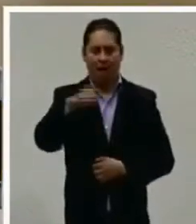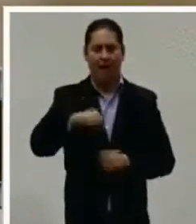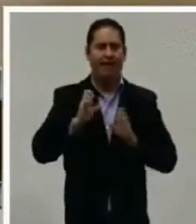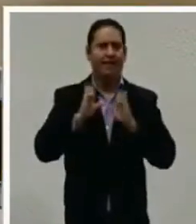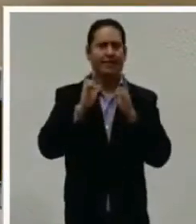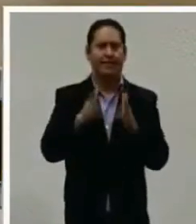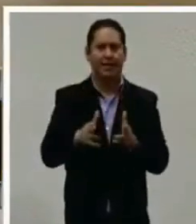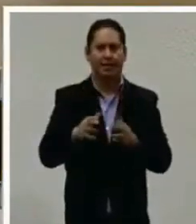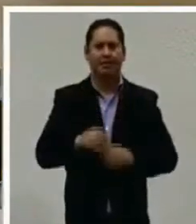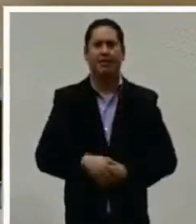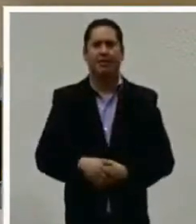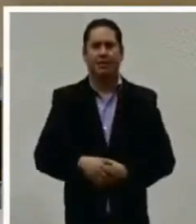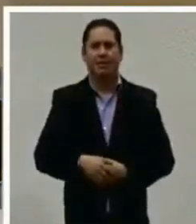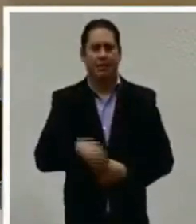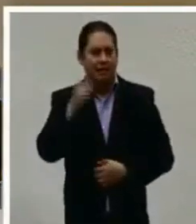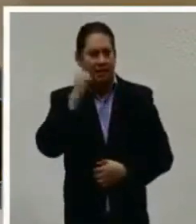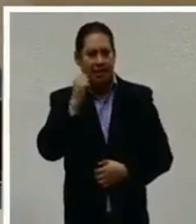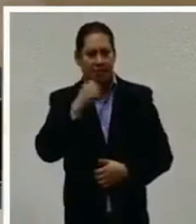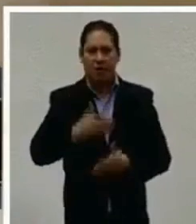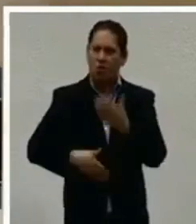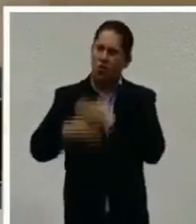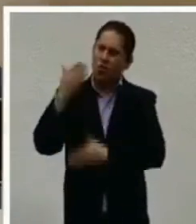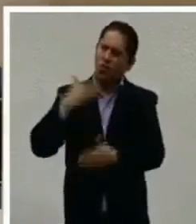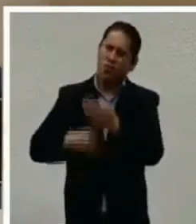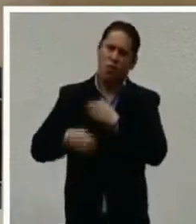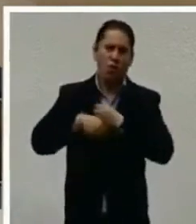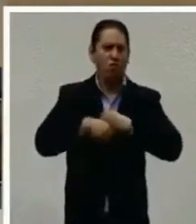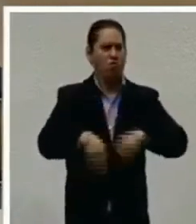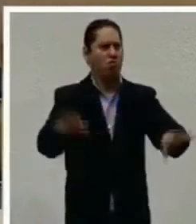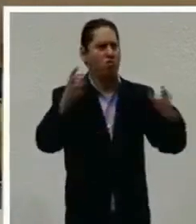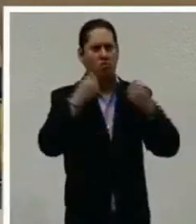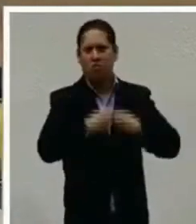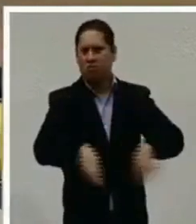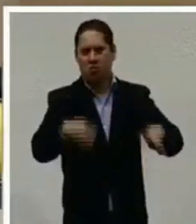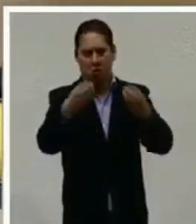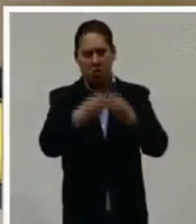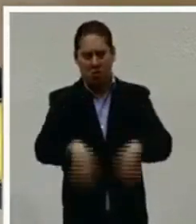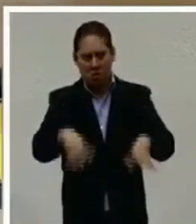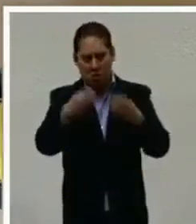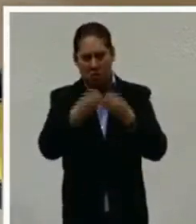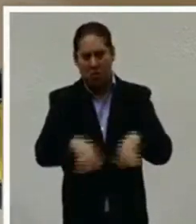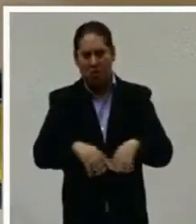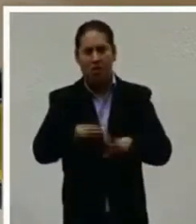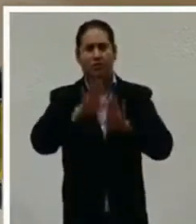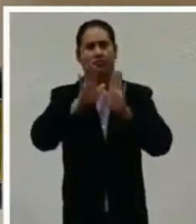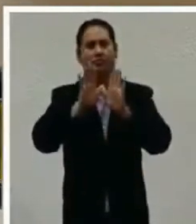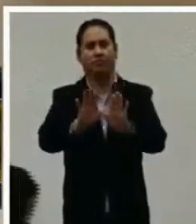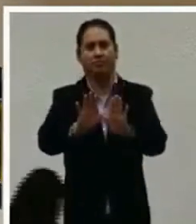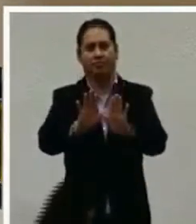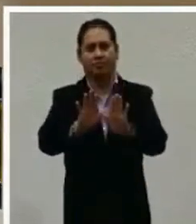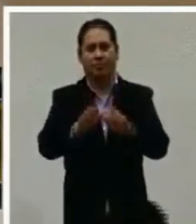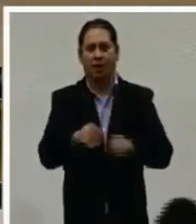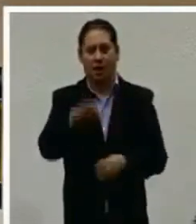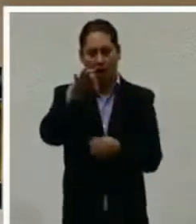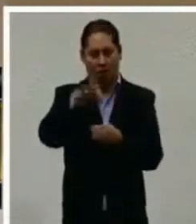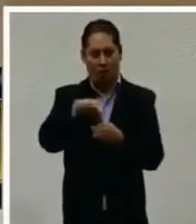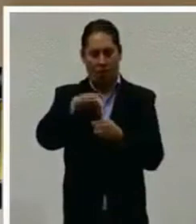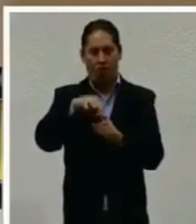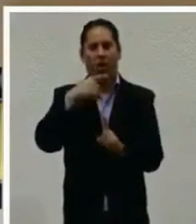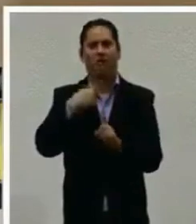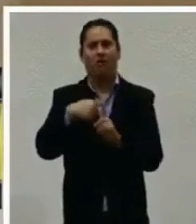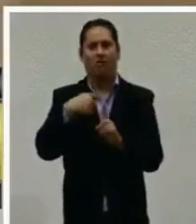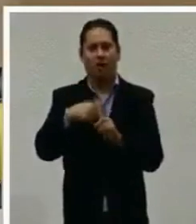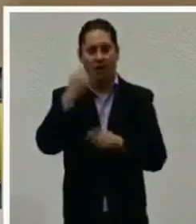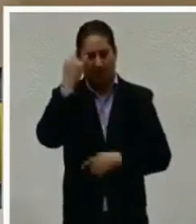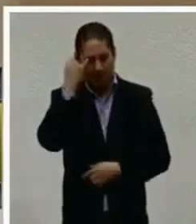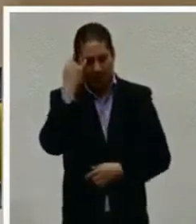habido dispendio de recursos desde tiempos inmemorables, y eso es lo que vamos a detener. Por eso mi voto a favor de